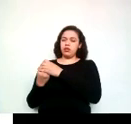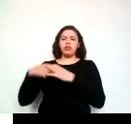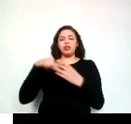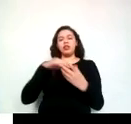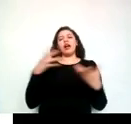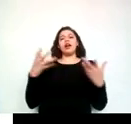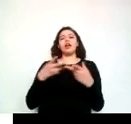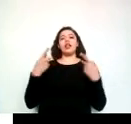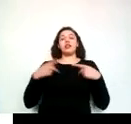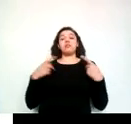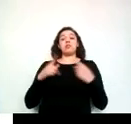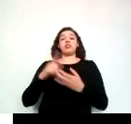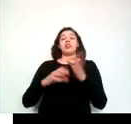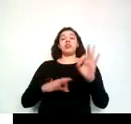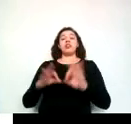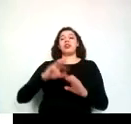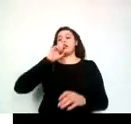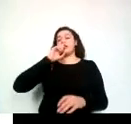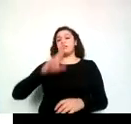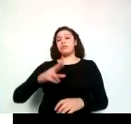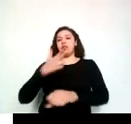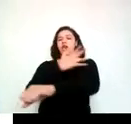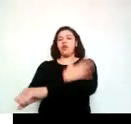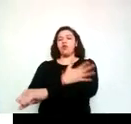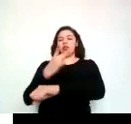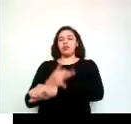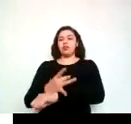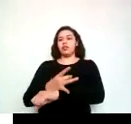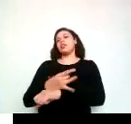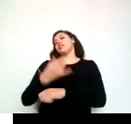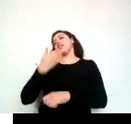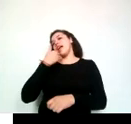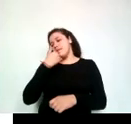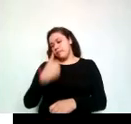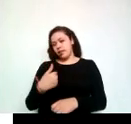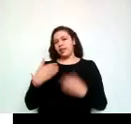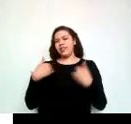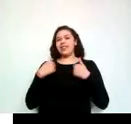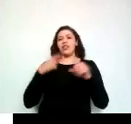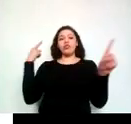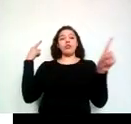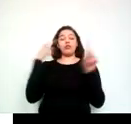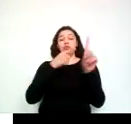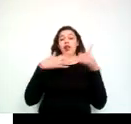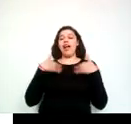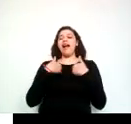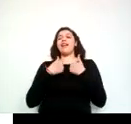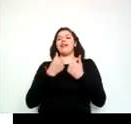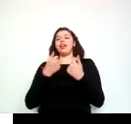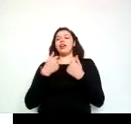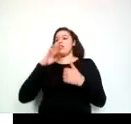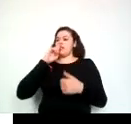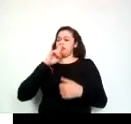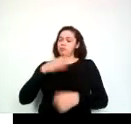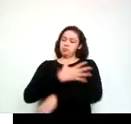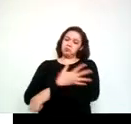colaboradores contesten de una forma honesta y sincera, entendiendo el fin de estos cuestionarios, es